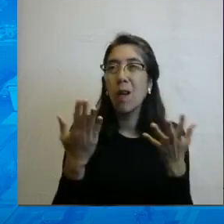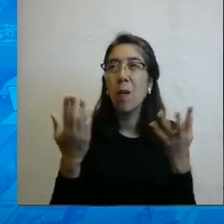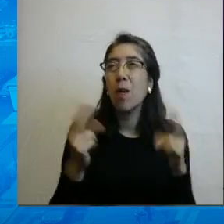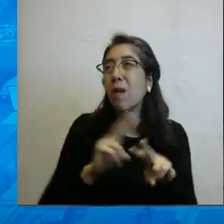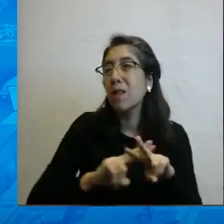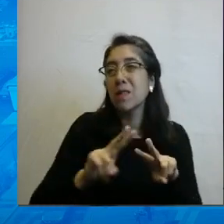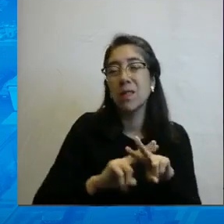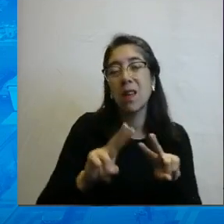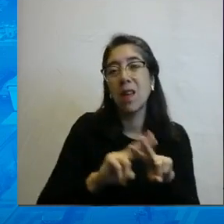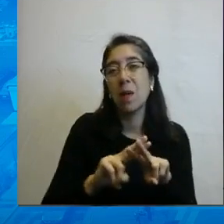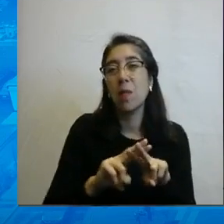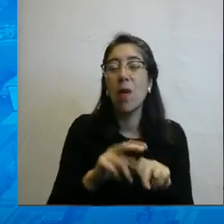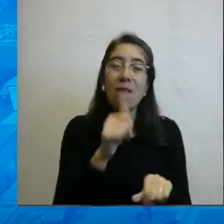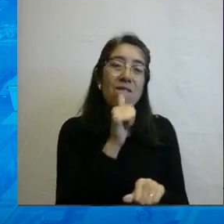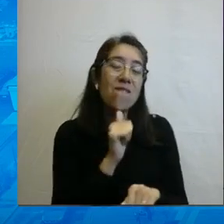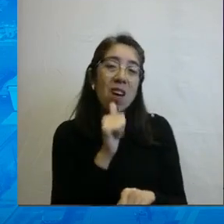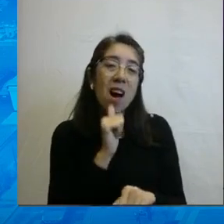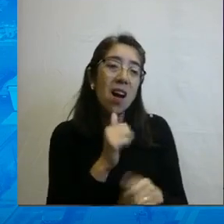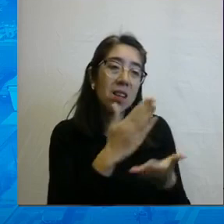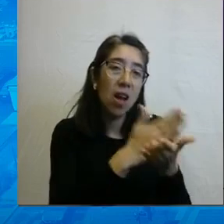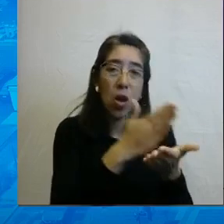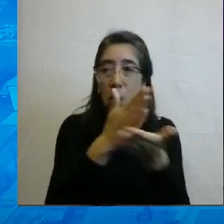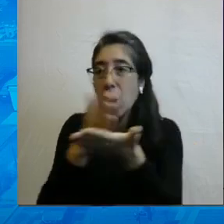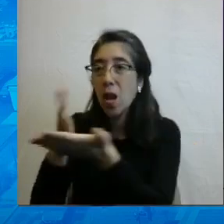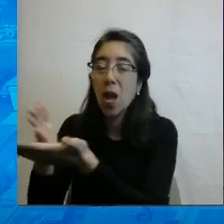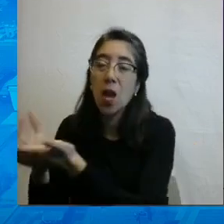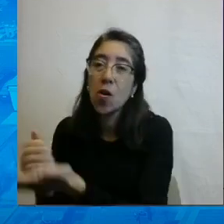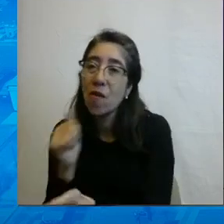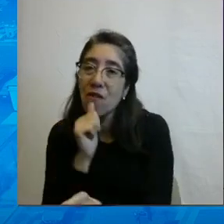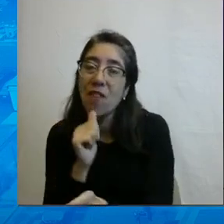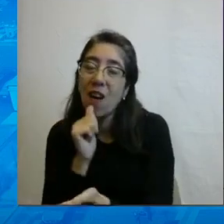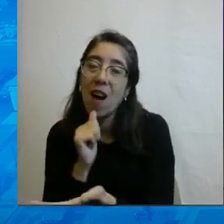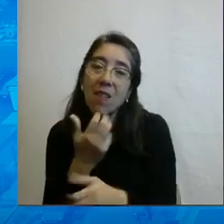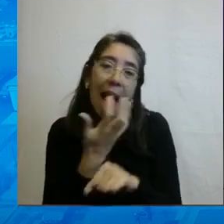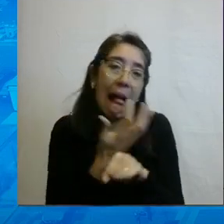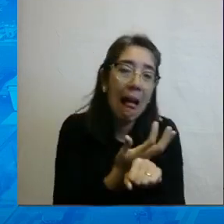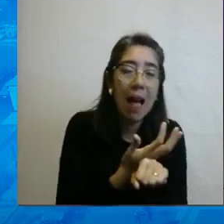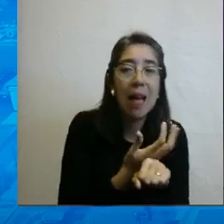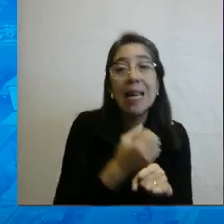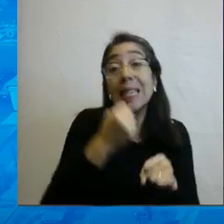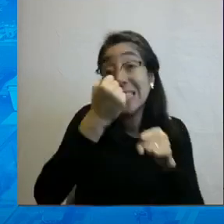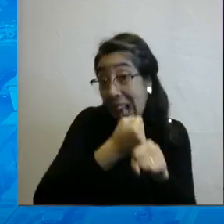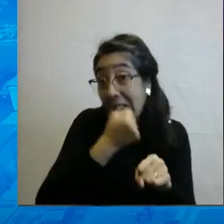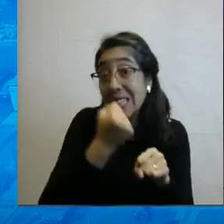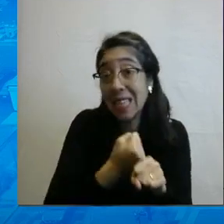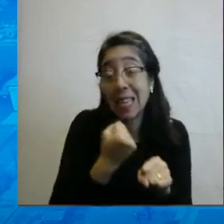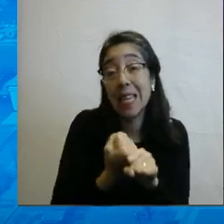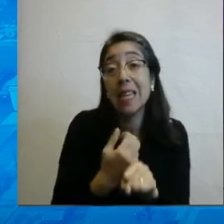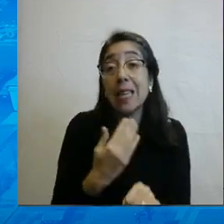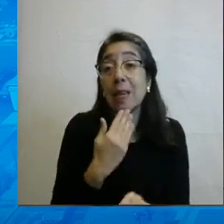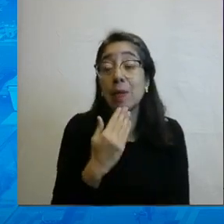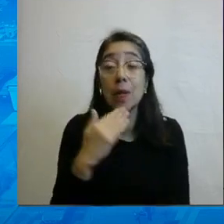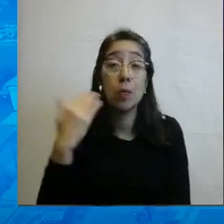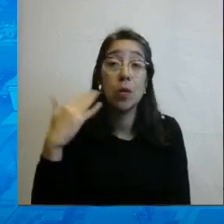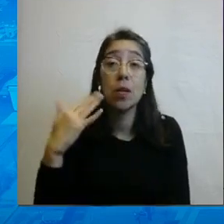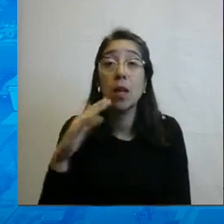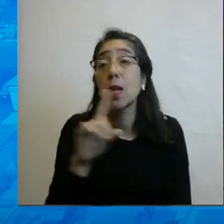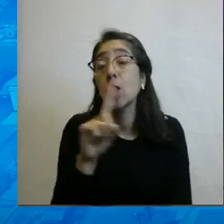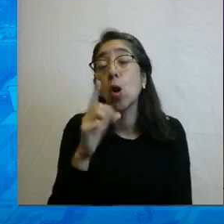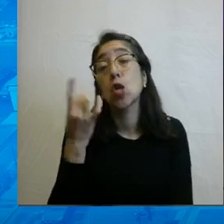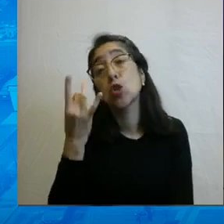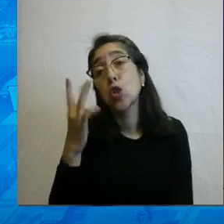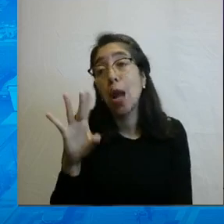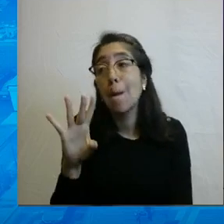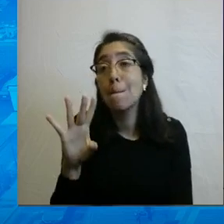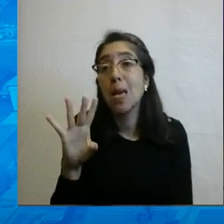las deficiencias, lo que falta en los distintos colegios, porque claramente los talleres son súper importantes. Y no solamente lo que la gente ve, que los talleres